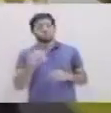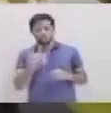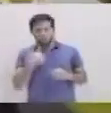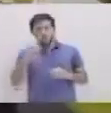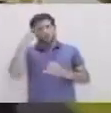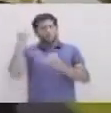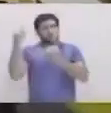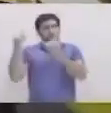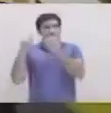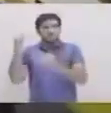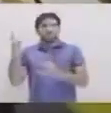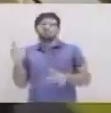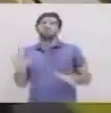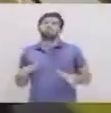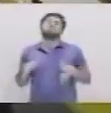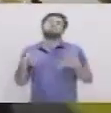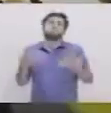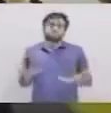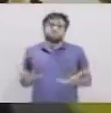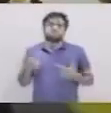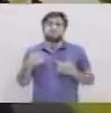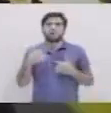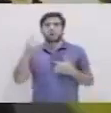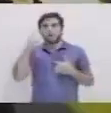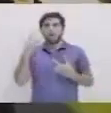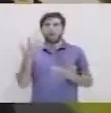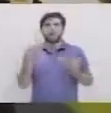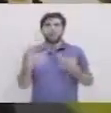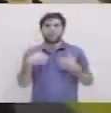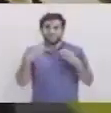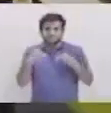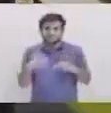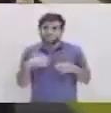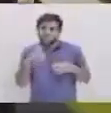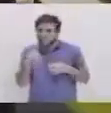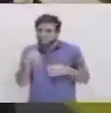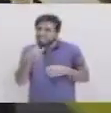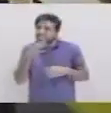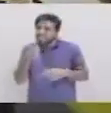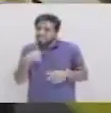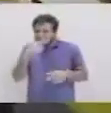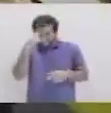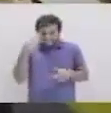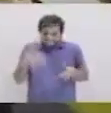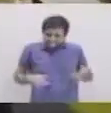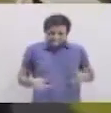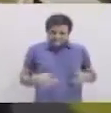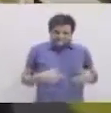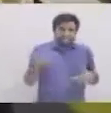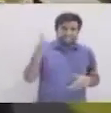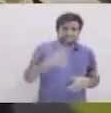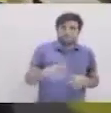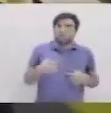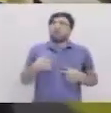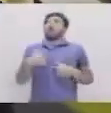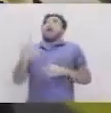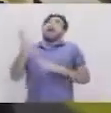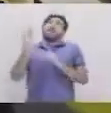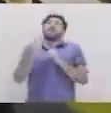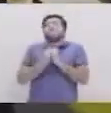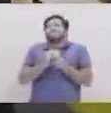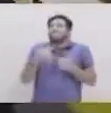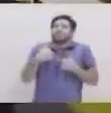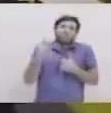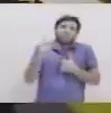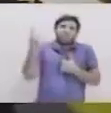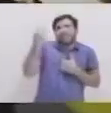se me vino a la cabeza fue como que alguien estaba haciendo una travesura, lo descubrieron y entonces se puso como que así dulcito,